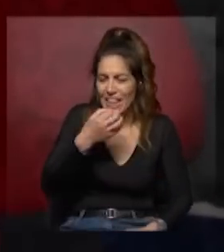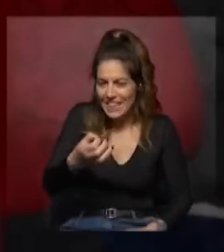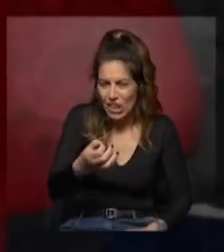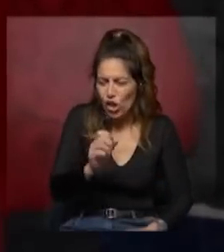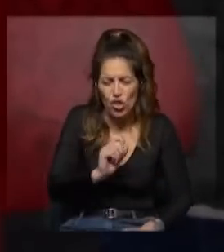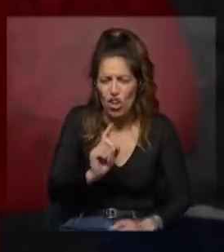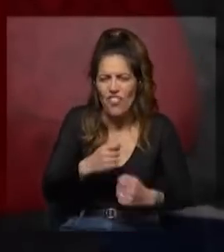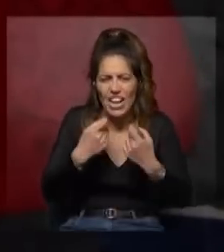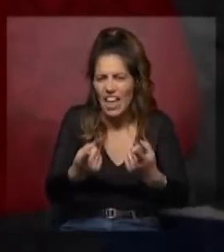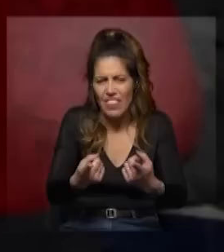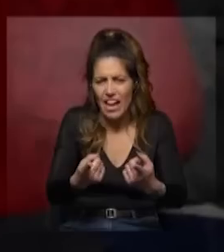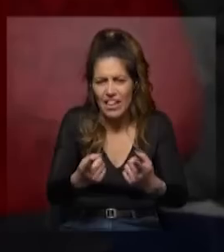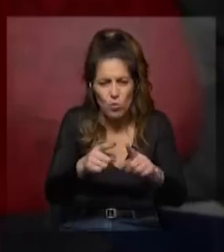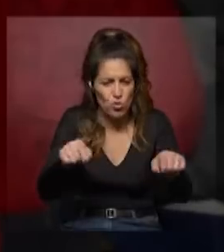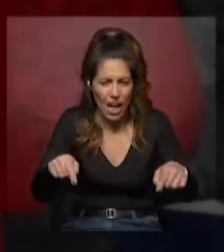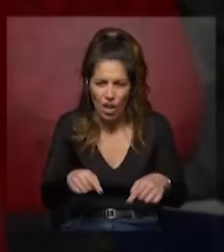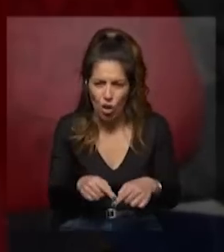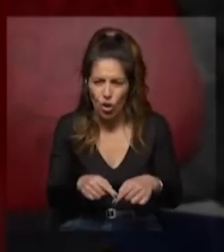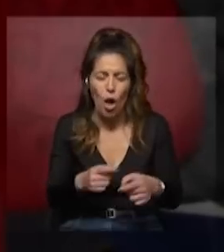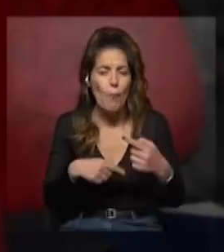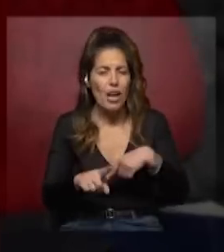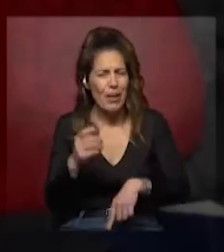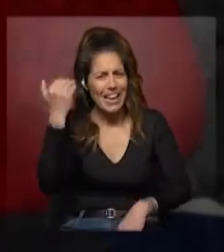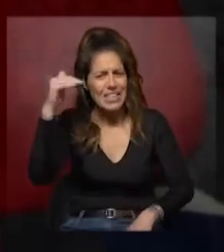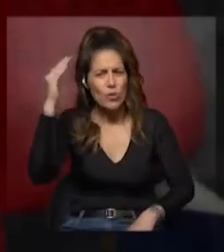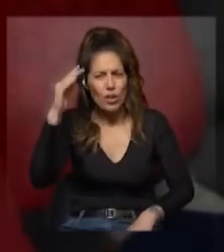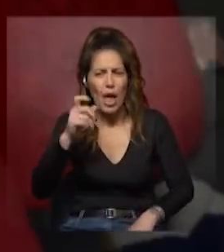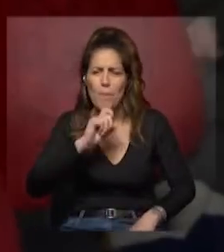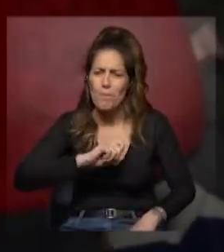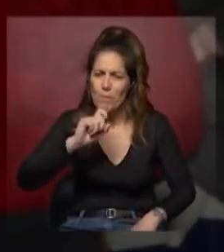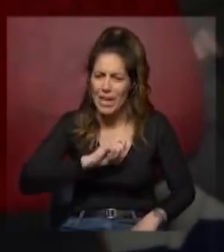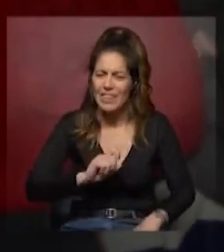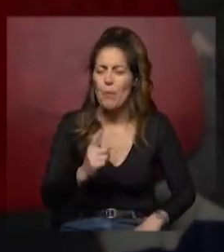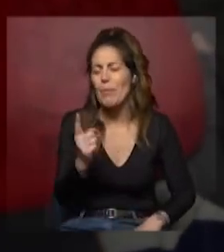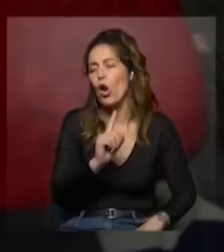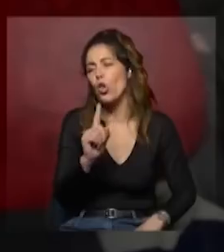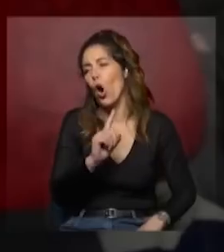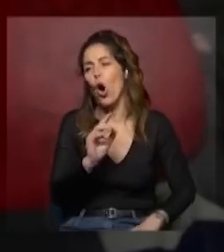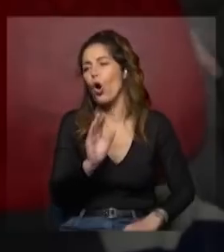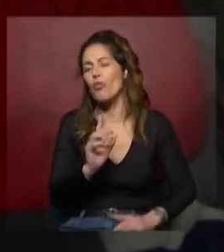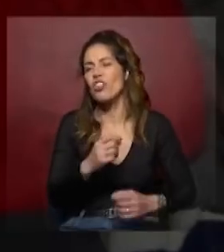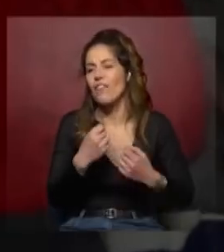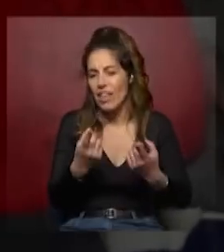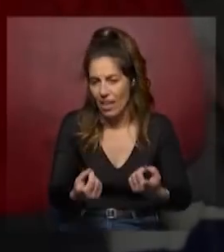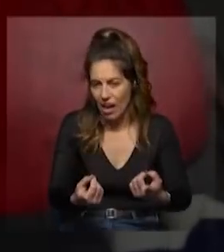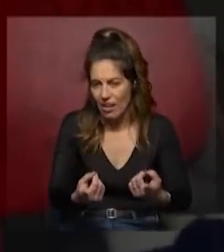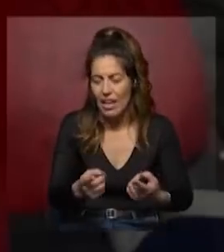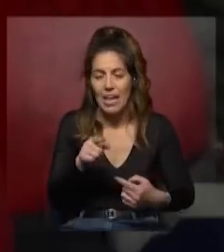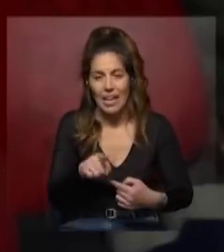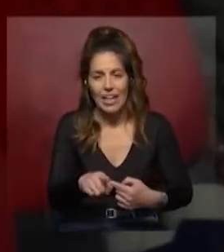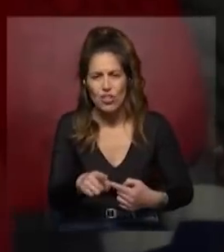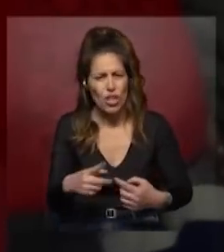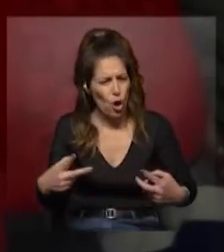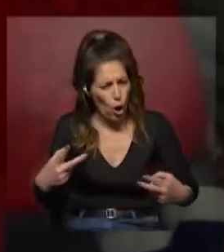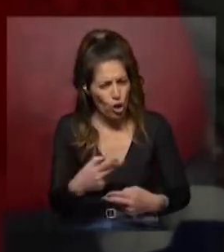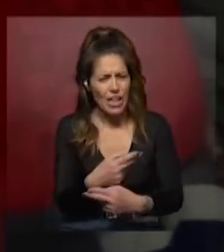les van a dar ningún salón gremial Porque además las autoridades mienten Primero era no Cómo no se les va a dar un salón gremial no Y eso es un cercenamiento